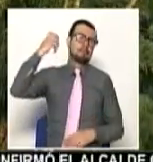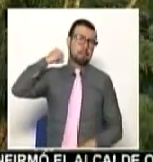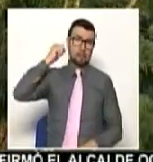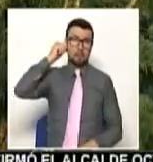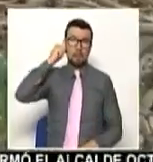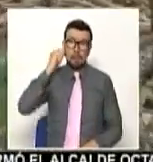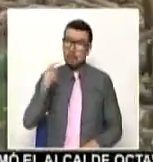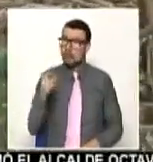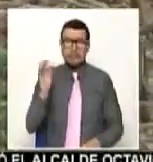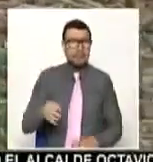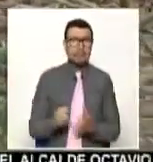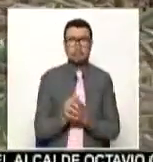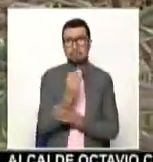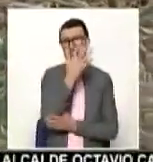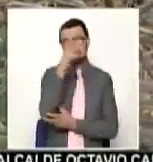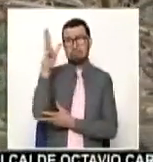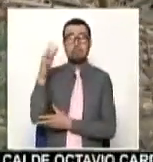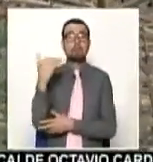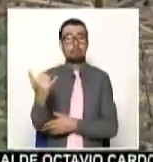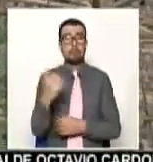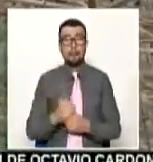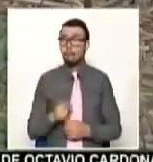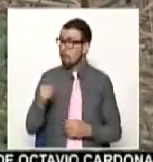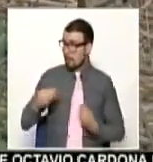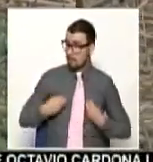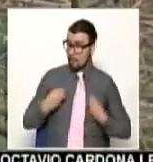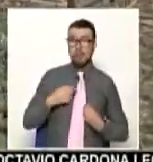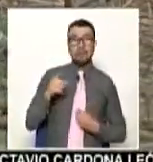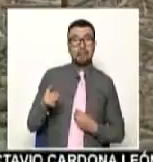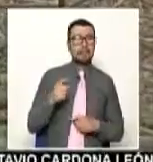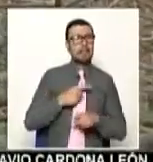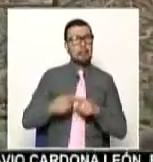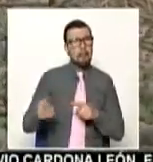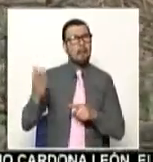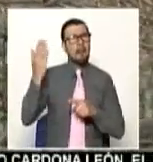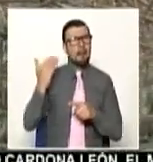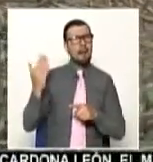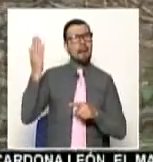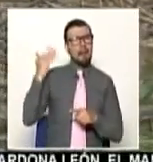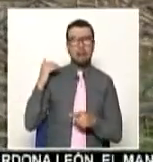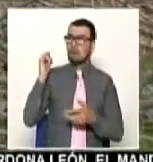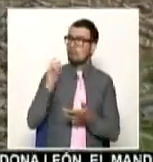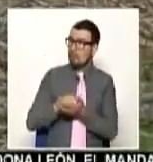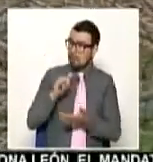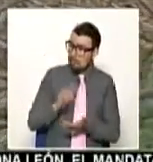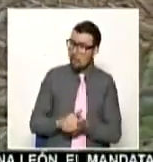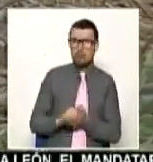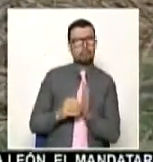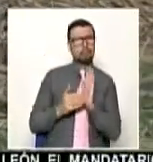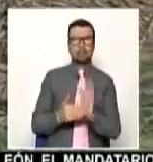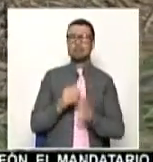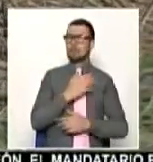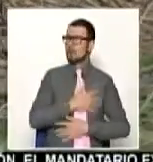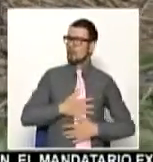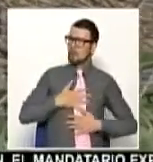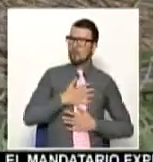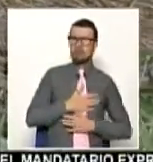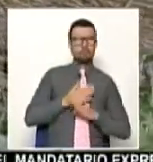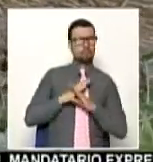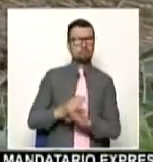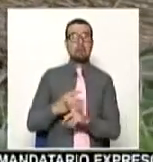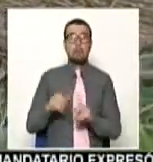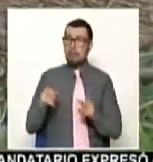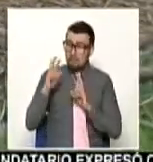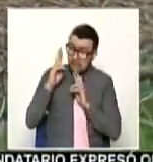guadual siempre ha estado. Según los habitantes de Boston, desde hace varias semanas en repetidas ocasiones han estado mostrando su inconformismo, pero hasta ahora no han